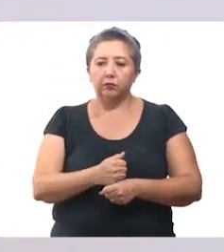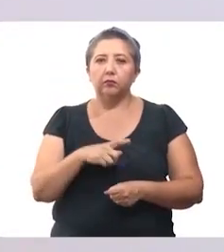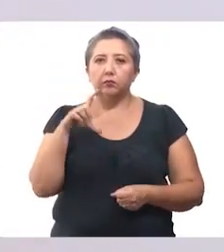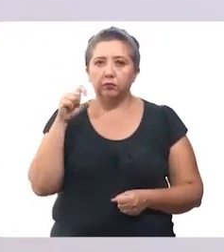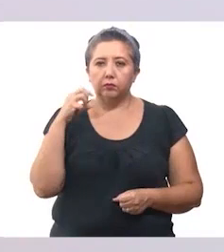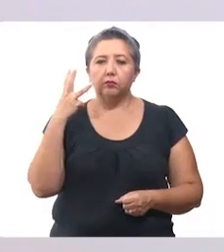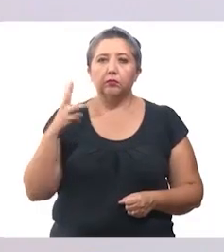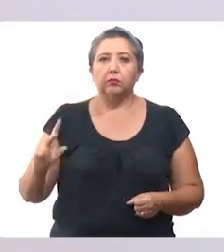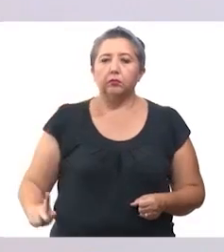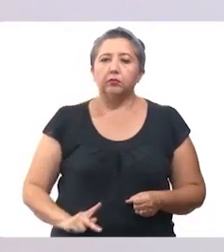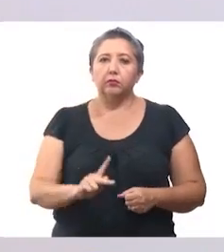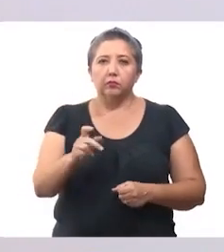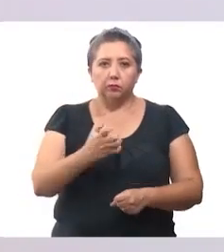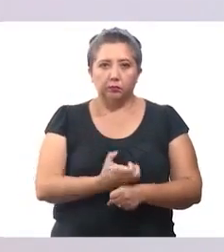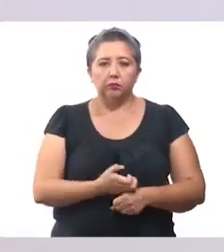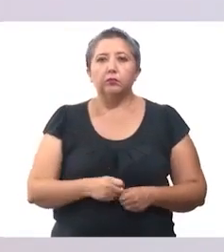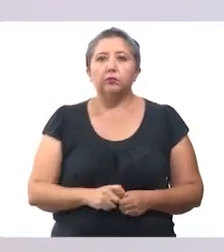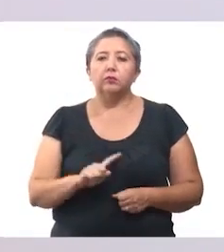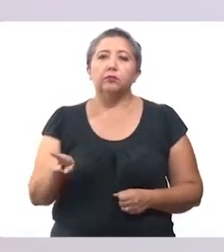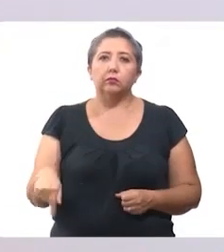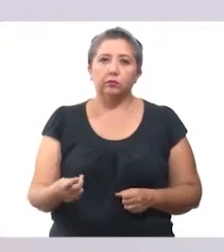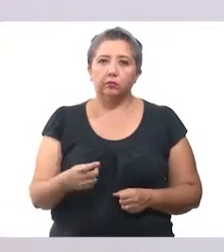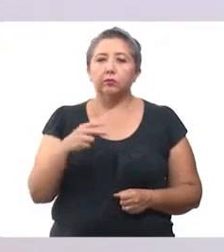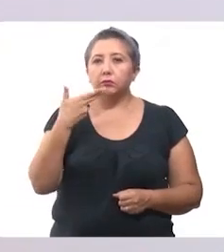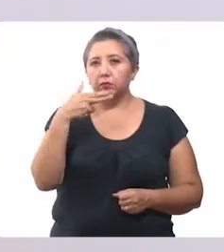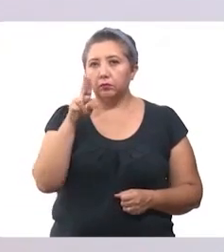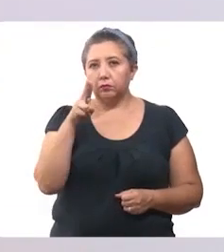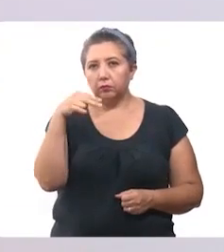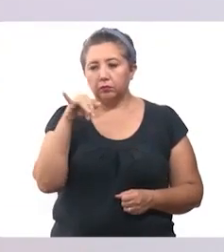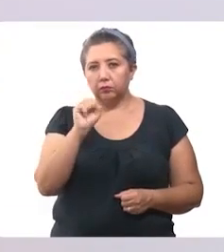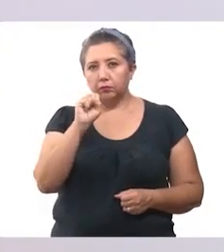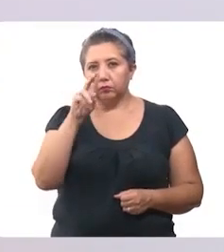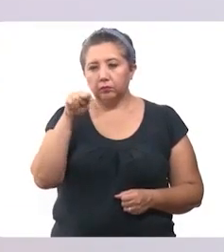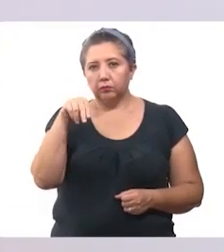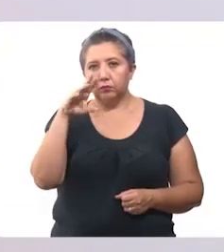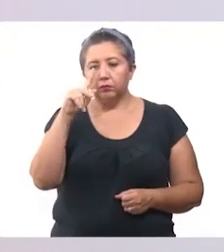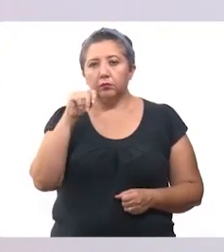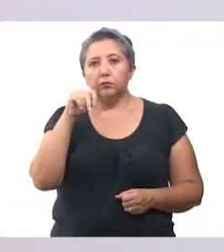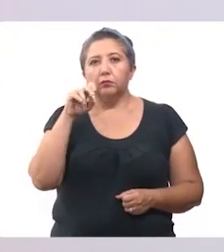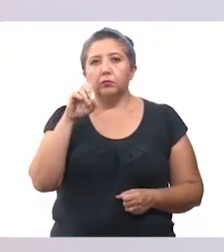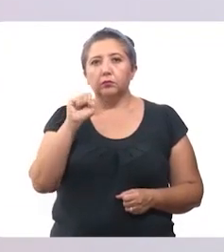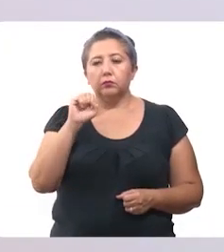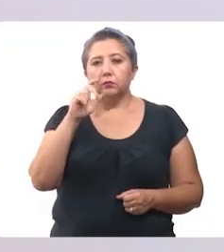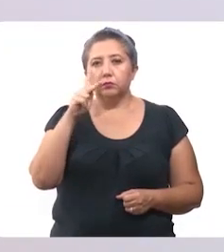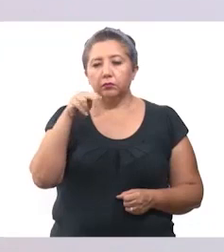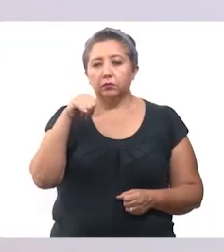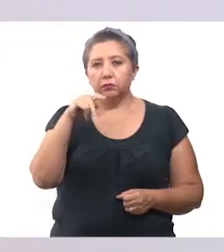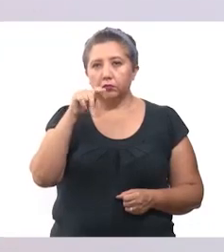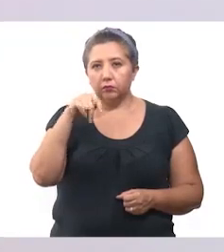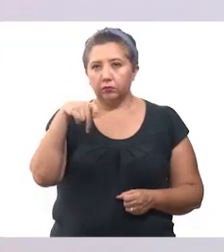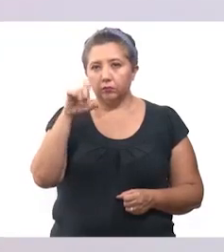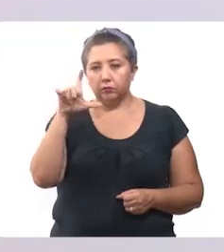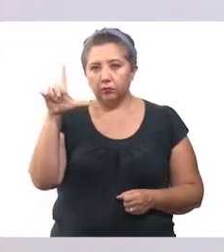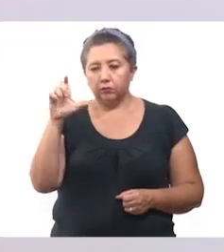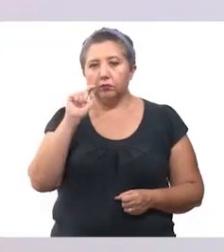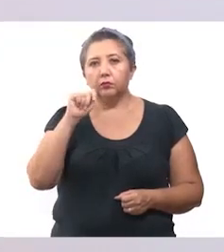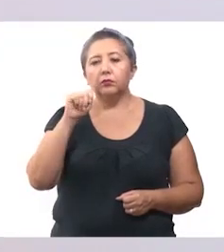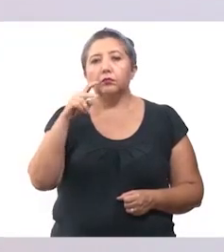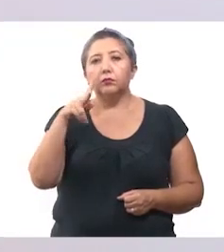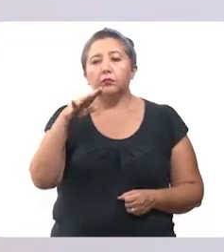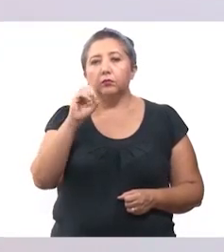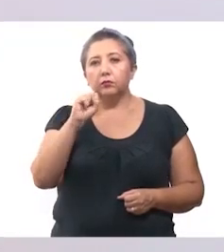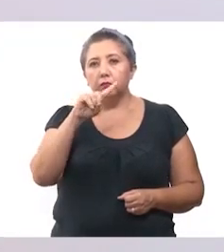de 23 municipios del estado, que son Jují, Sanacat, Tepacam, Tecal de Venegas,